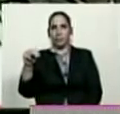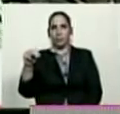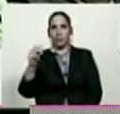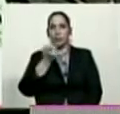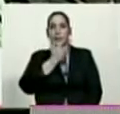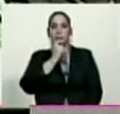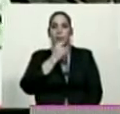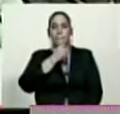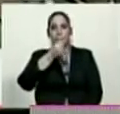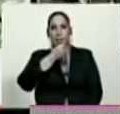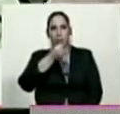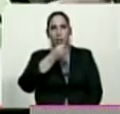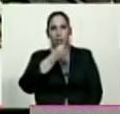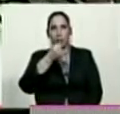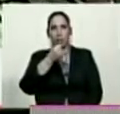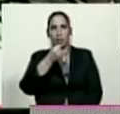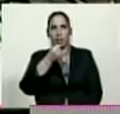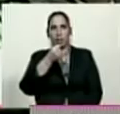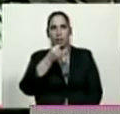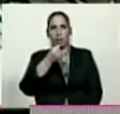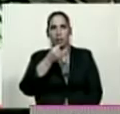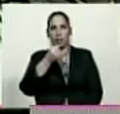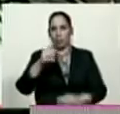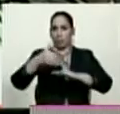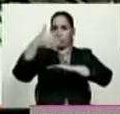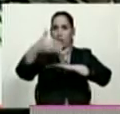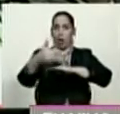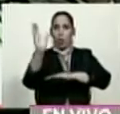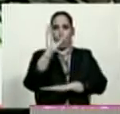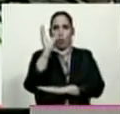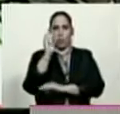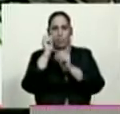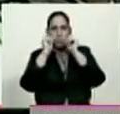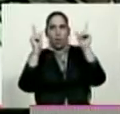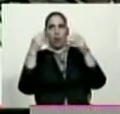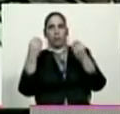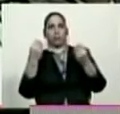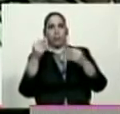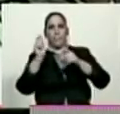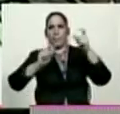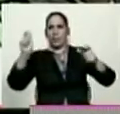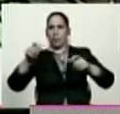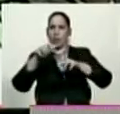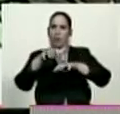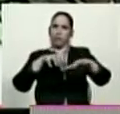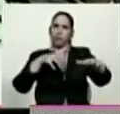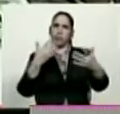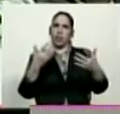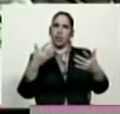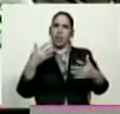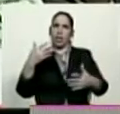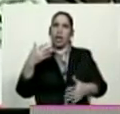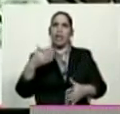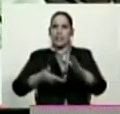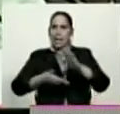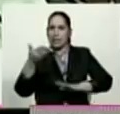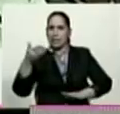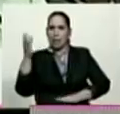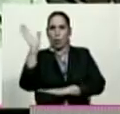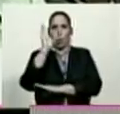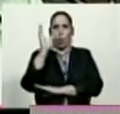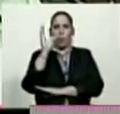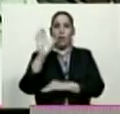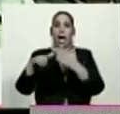el periodista de CNN en inglés del lado colombiano, y era impresionante la cantidad de gente que salía de Colombia hacia Venezuela. Él estaba impresionado,